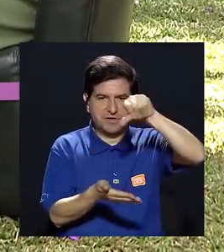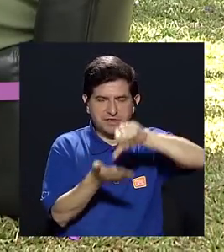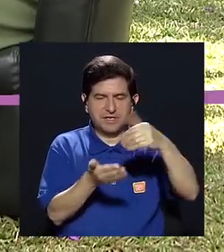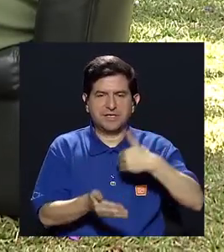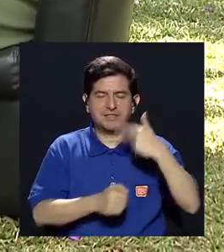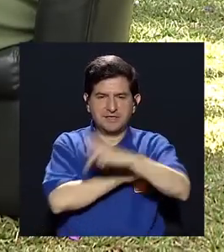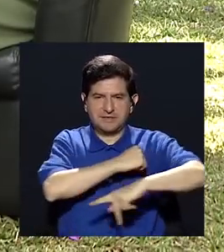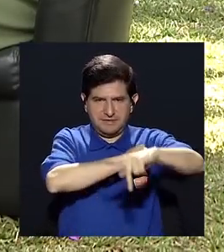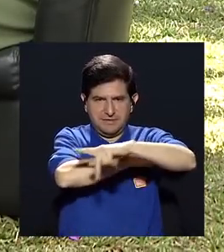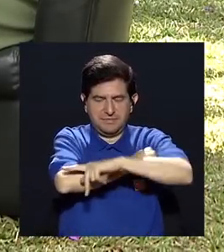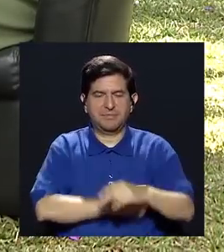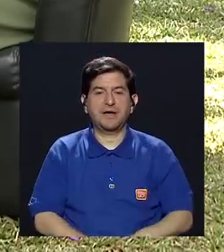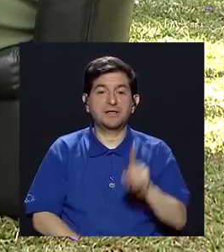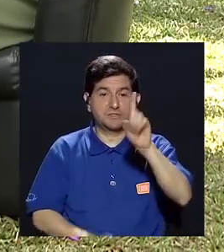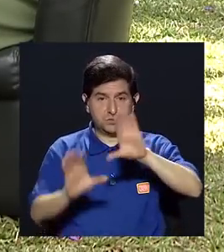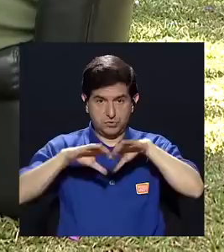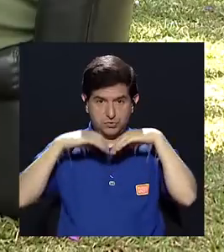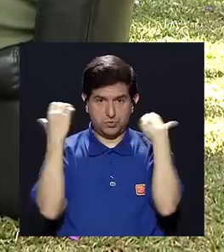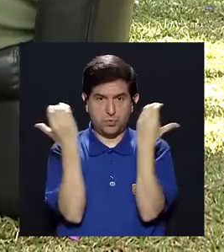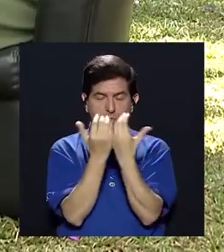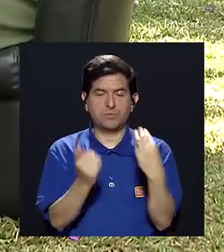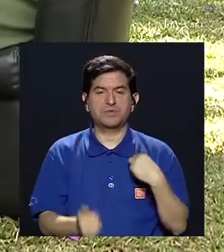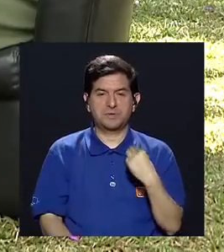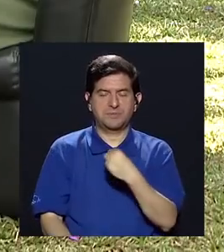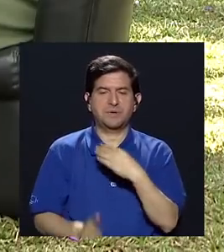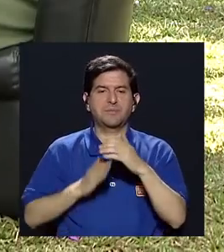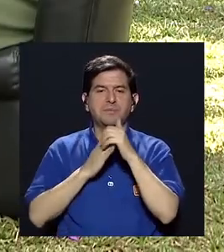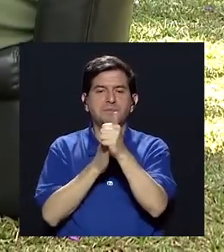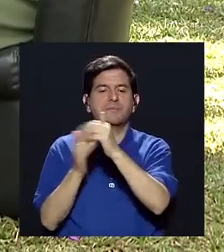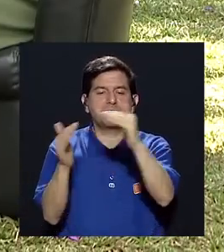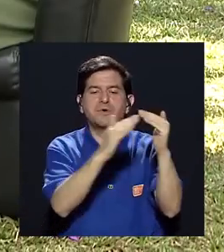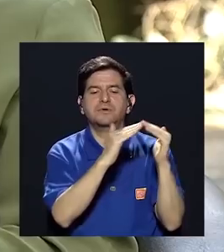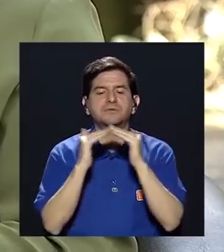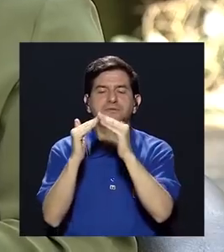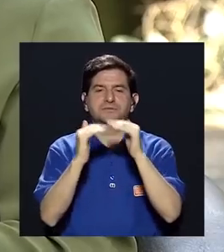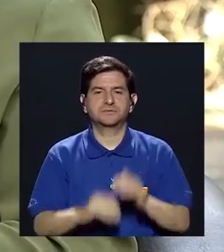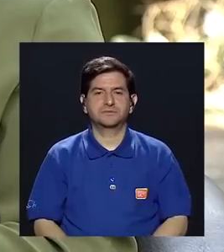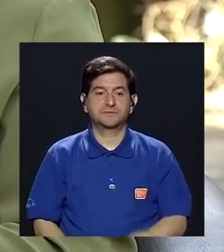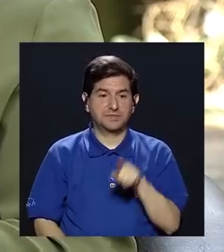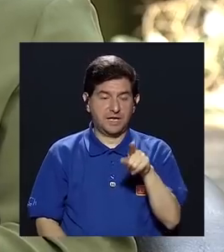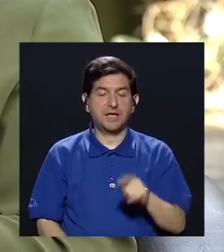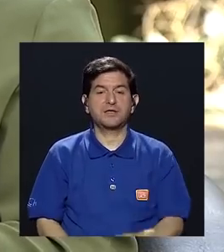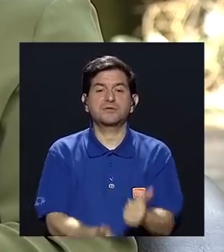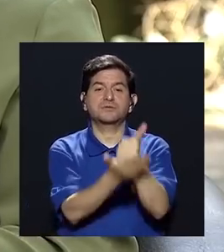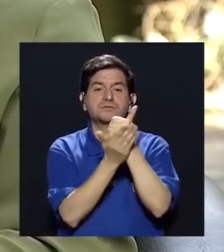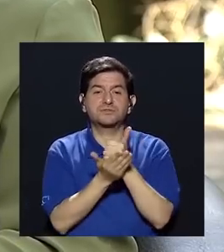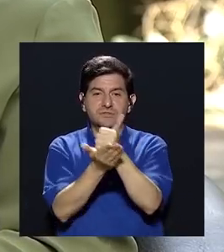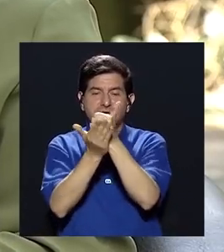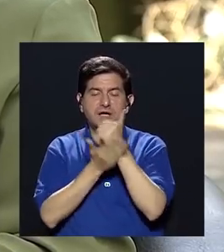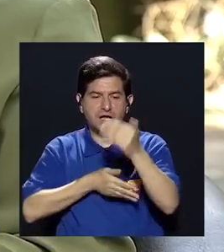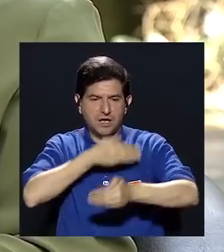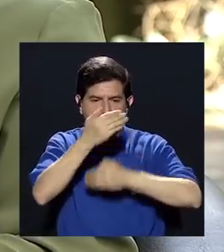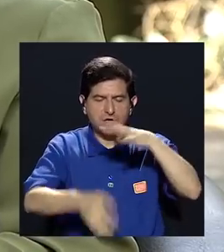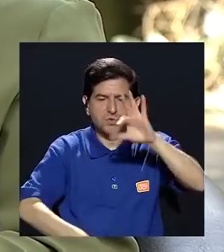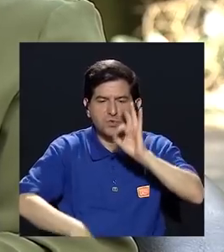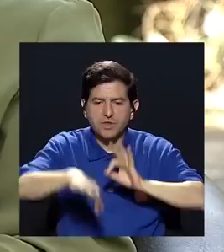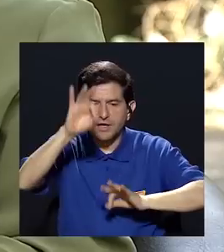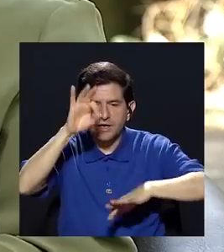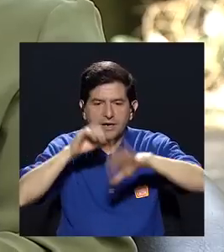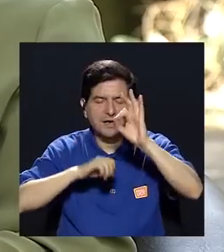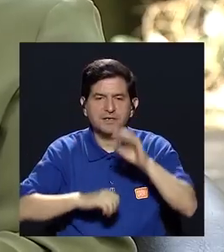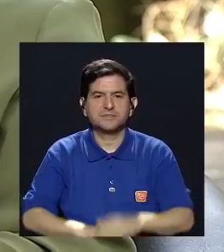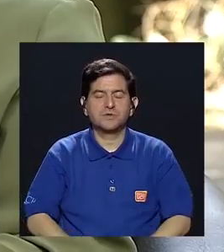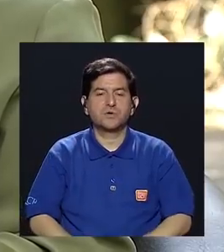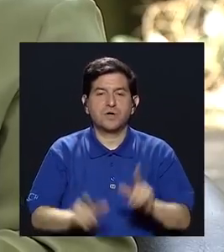que tenemos en el país hay un comité integrado por líderes comunales que son los que nos colaboran en el proceso de